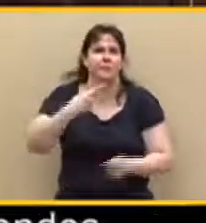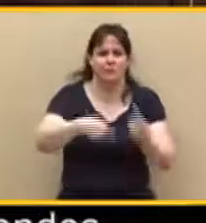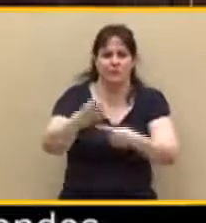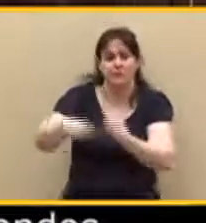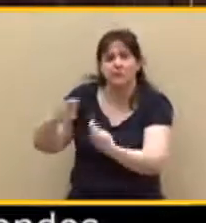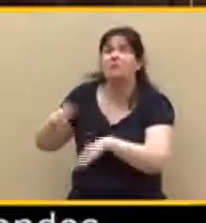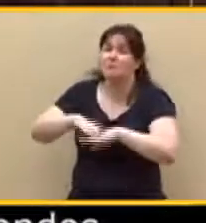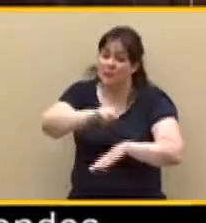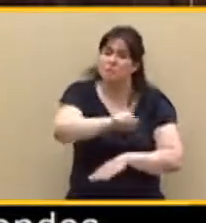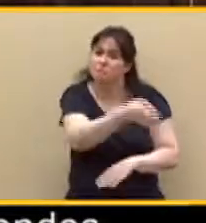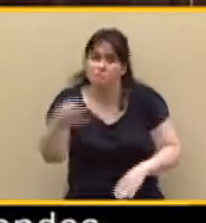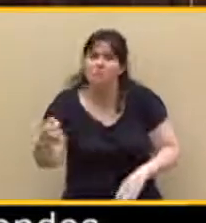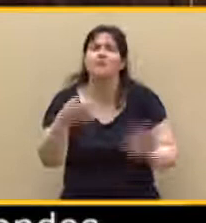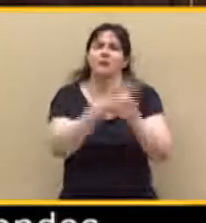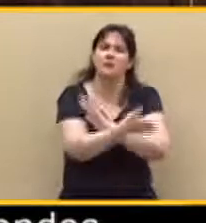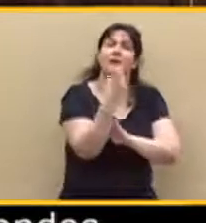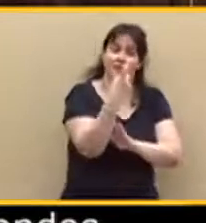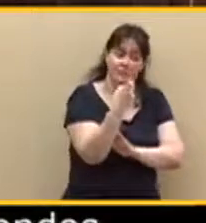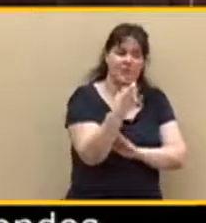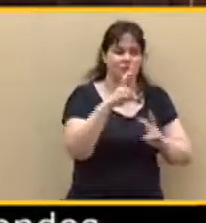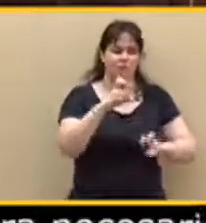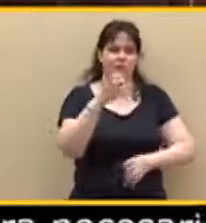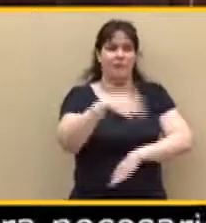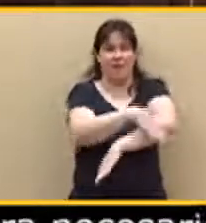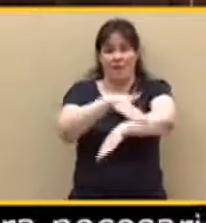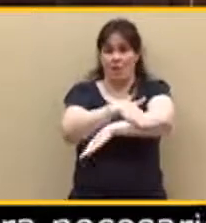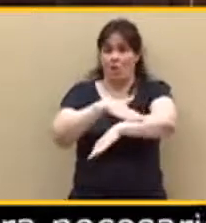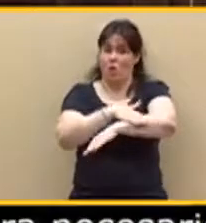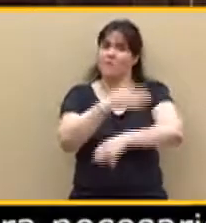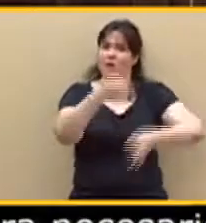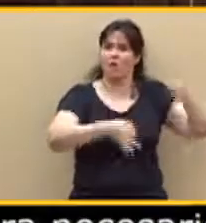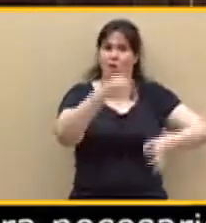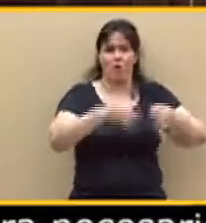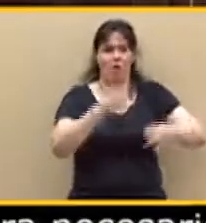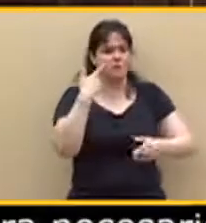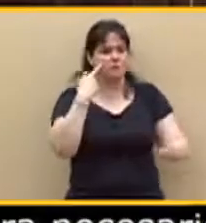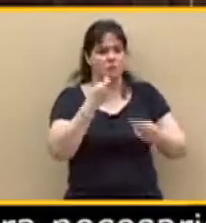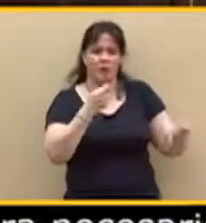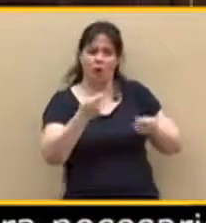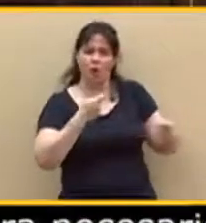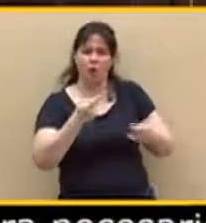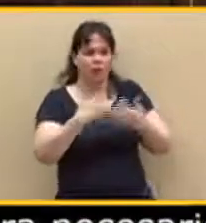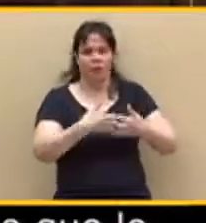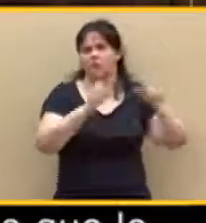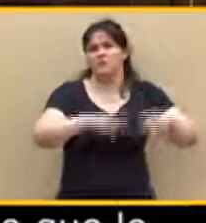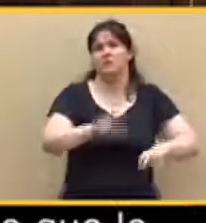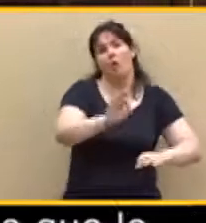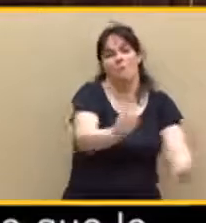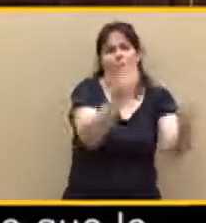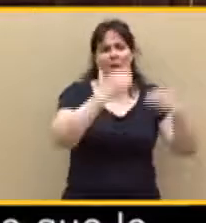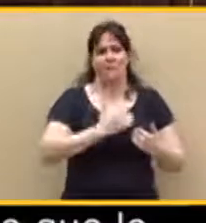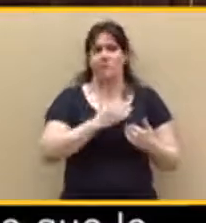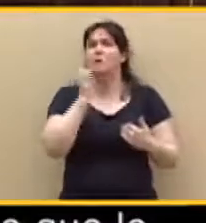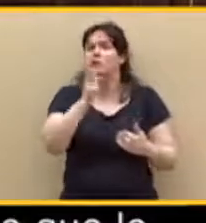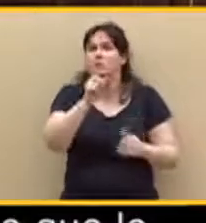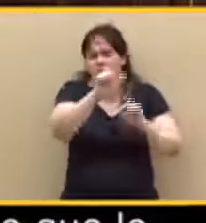necesario que los organismos de control no funcionasen o que lo hiciesen a su favor. Y solo de esta forma se entiende que los